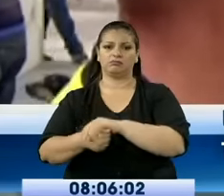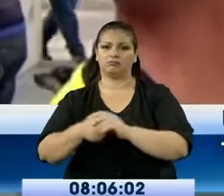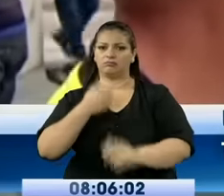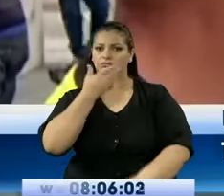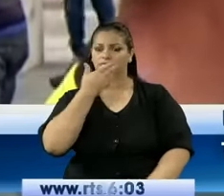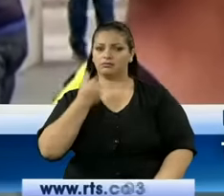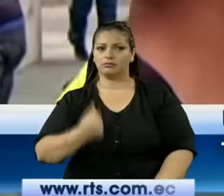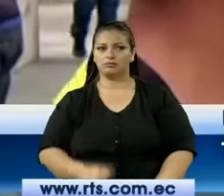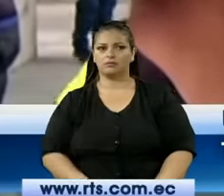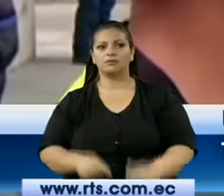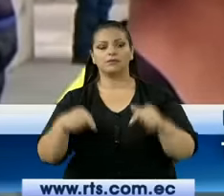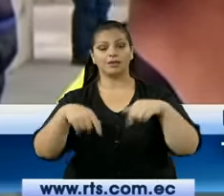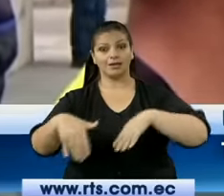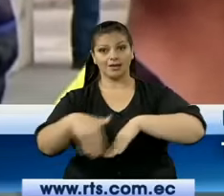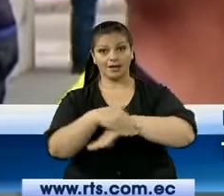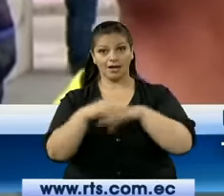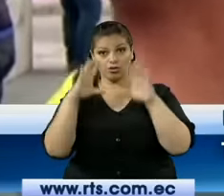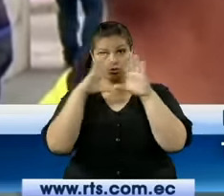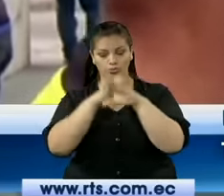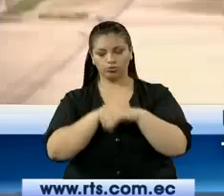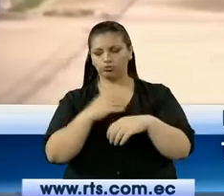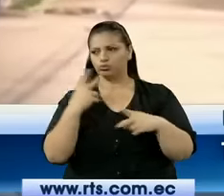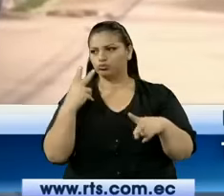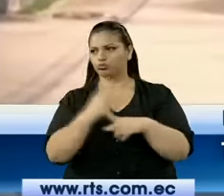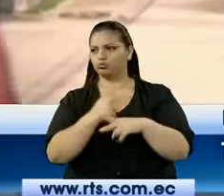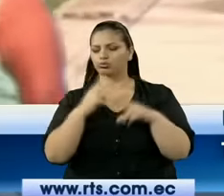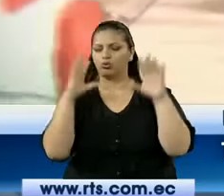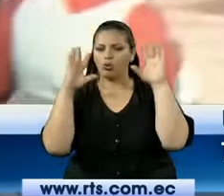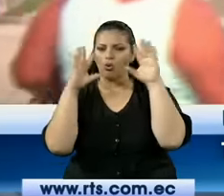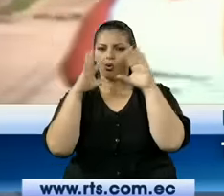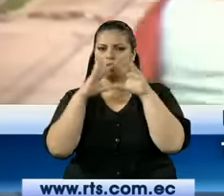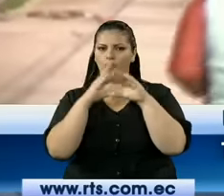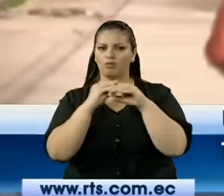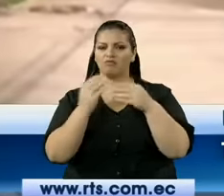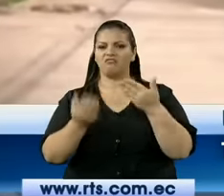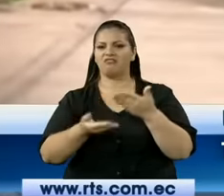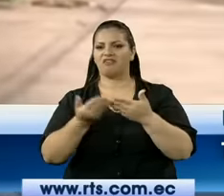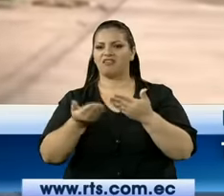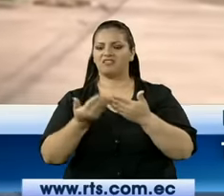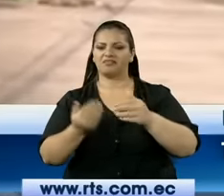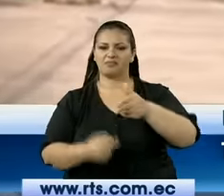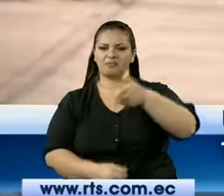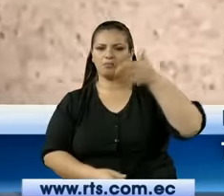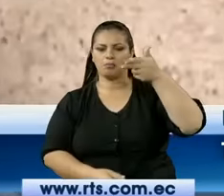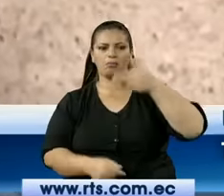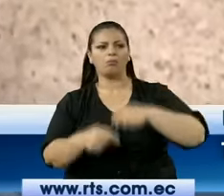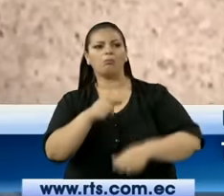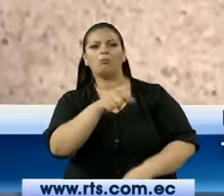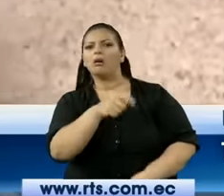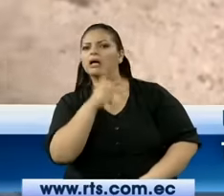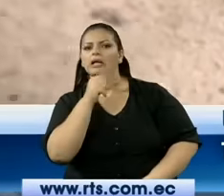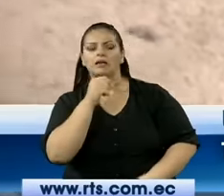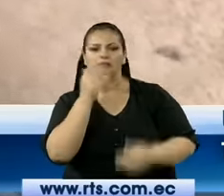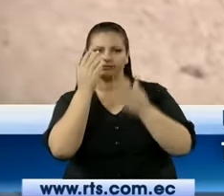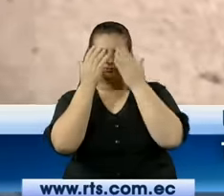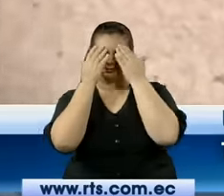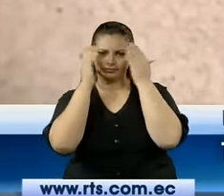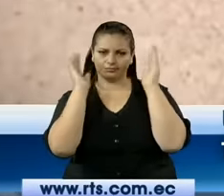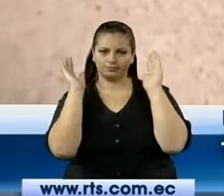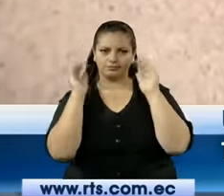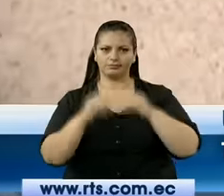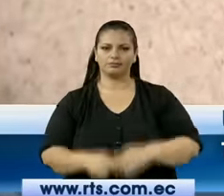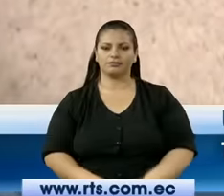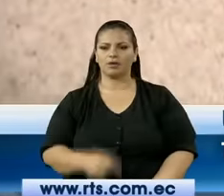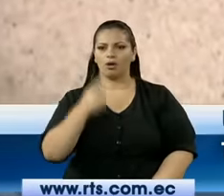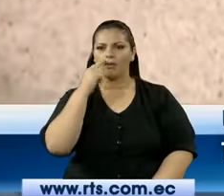Entonces eso aprovecha y se genera que no se desconozca quién ha sido. Muestra de ello es este joven